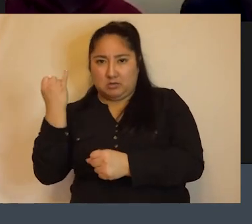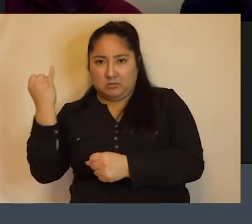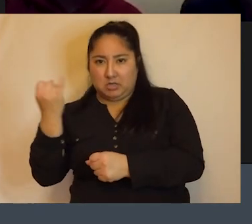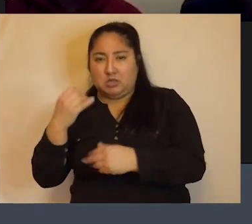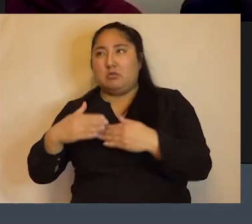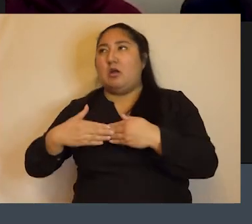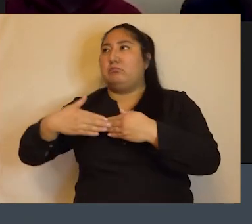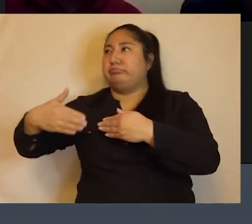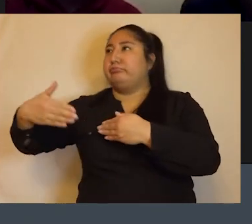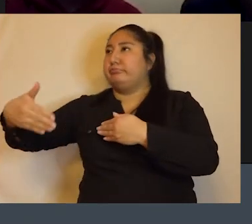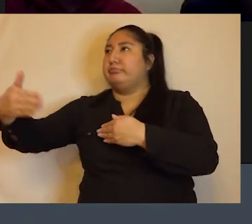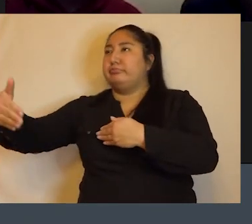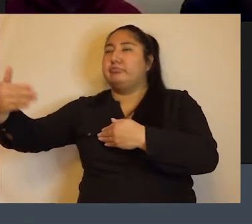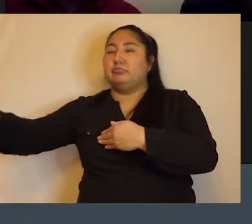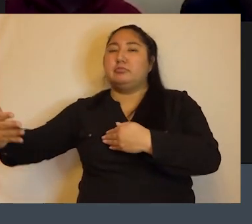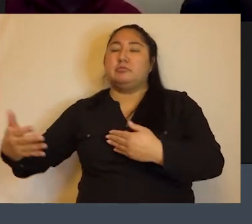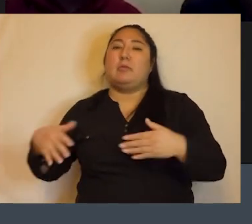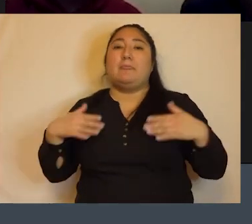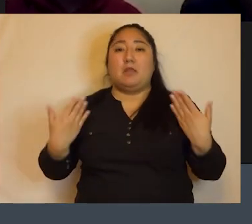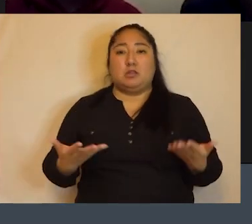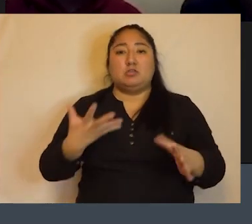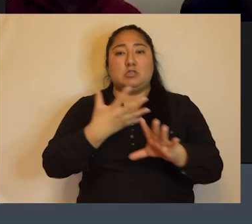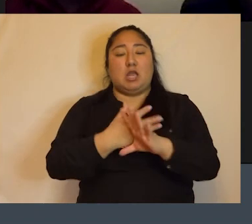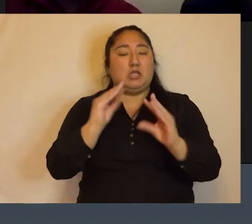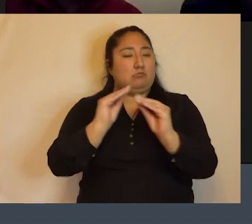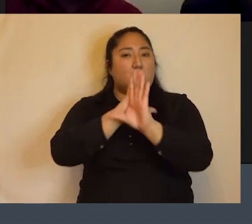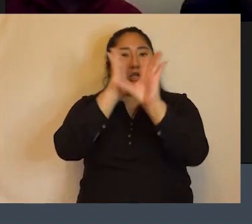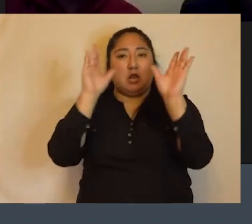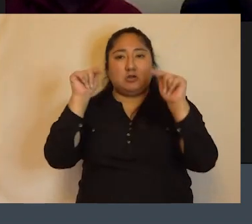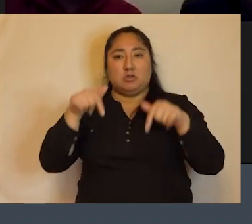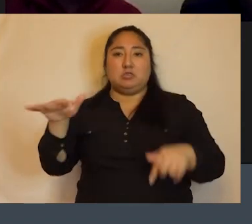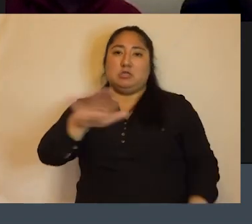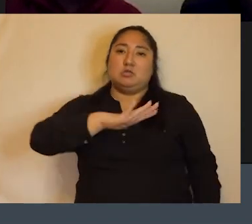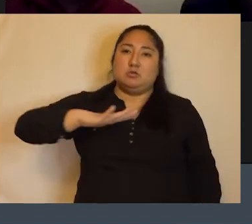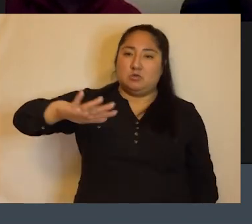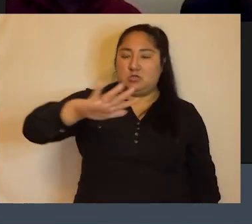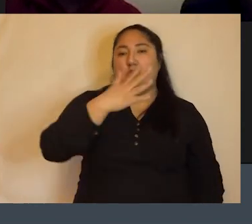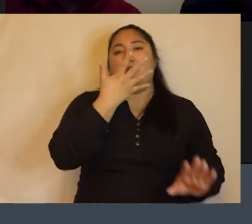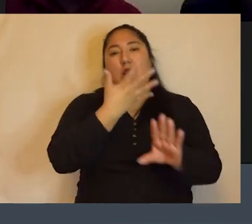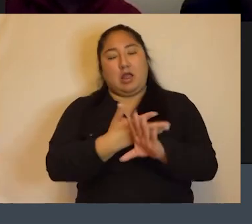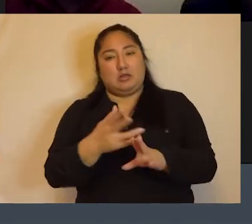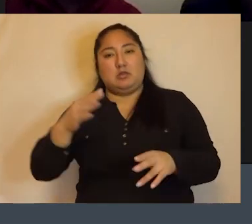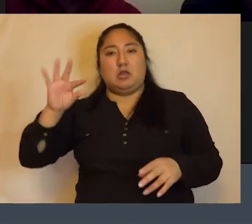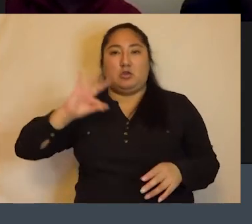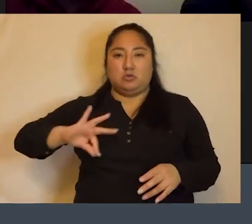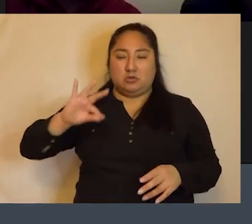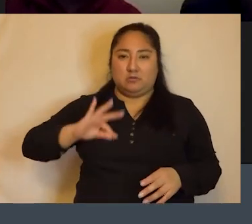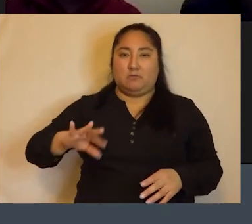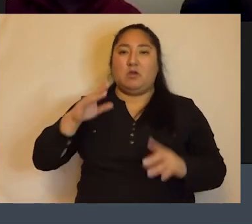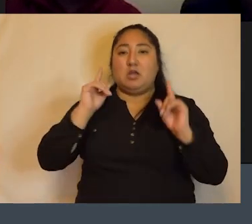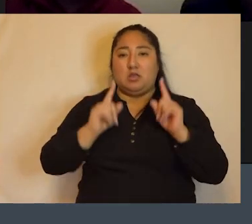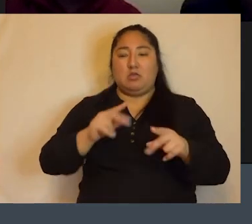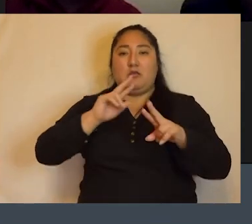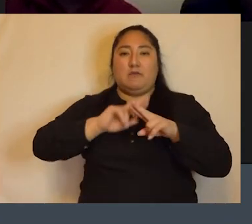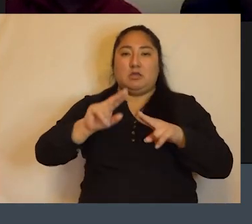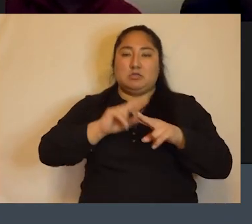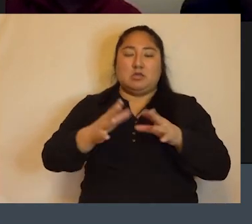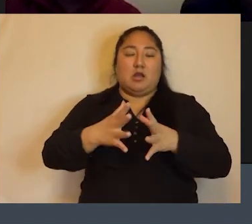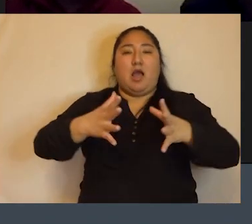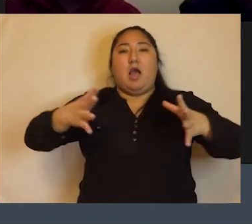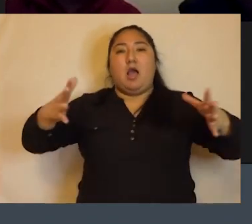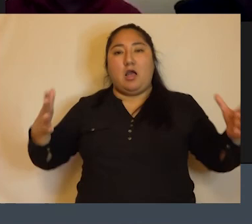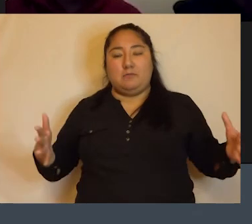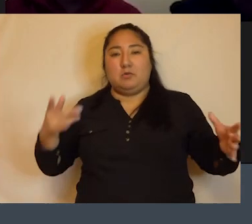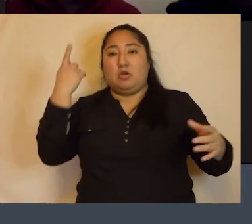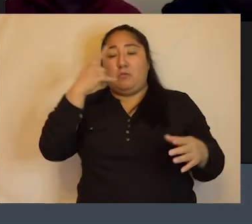independientes se postergó y se evitó. Entonces, tenemos que tener claro eso, que hay que contribuir y debe ser lo más